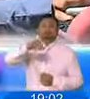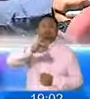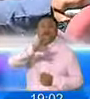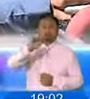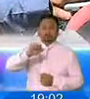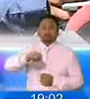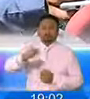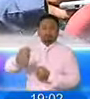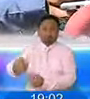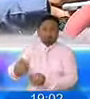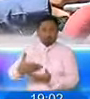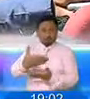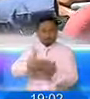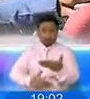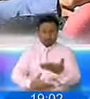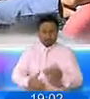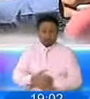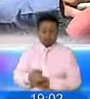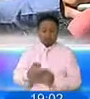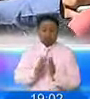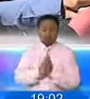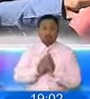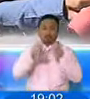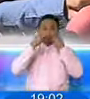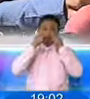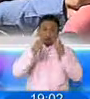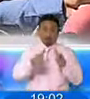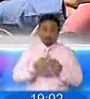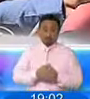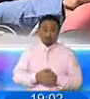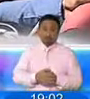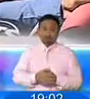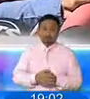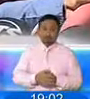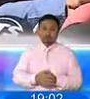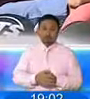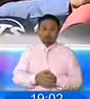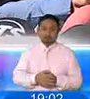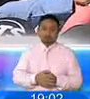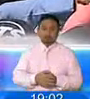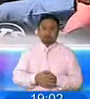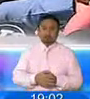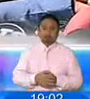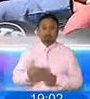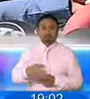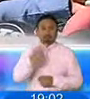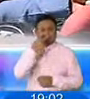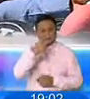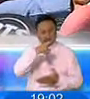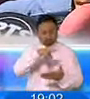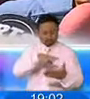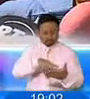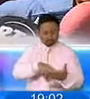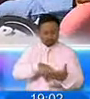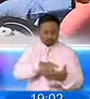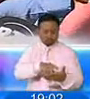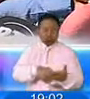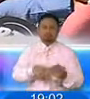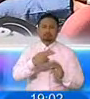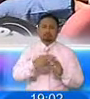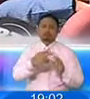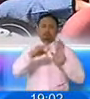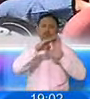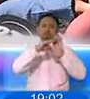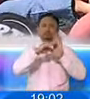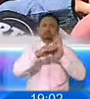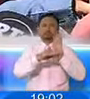vamos a pedir a la fiscal que le observe, sobre todo porque tiene un listado de personas que han